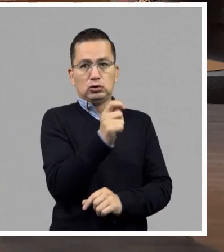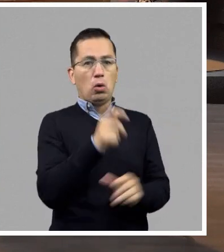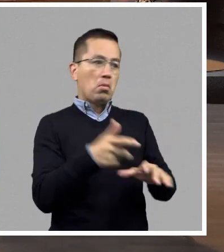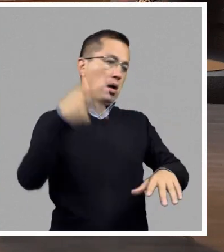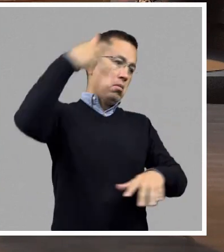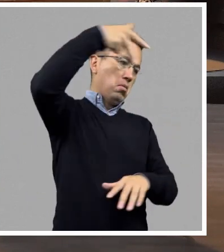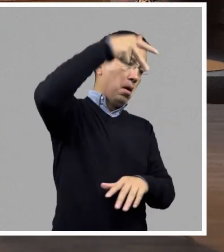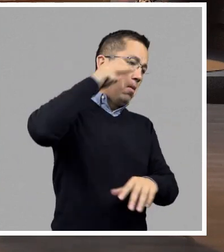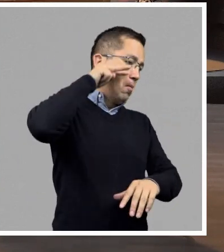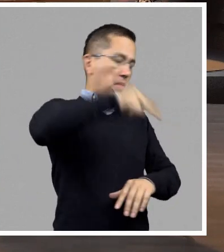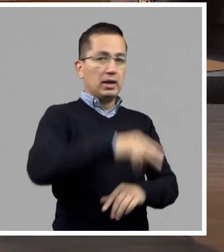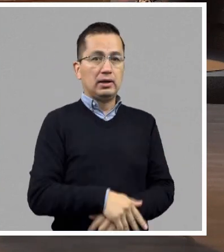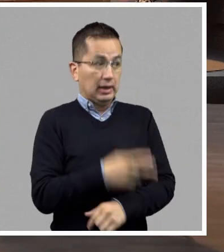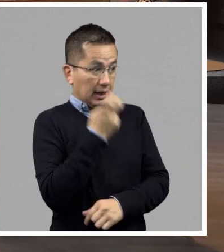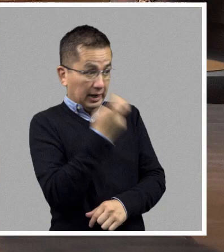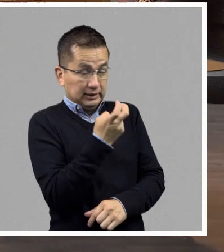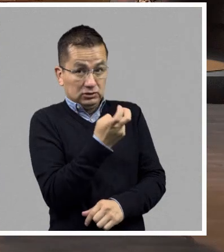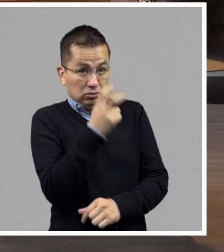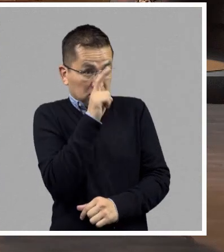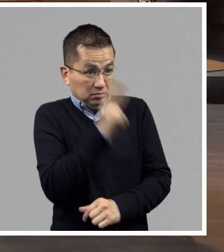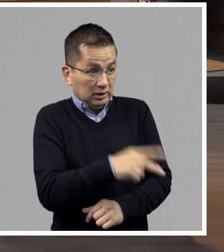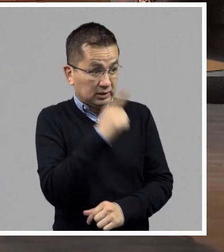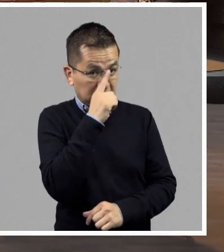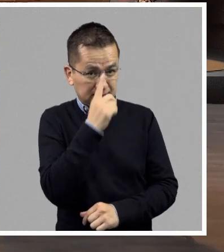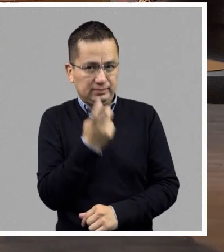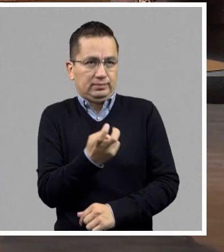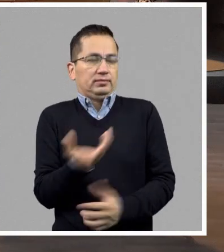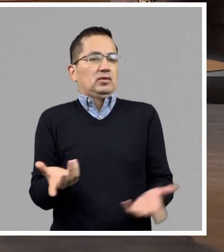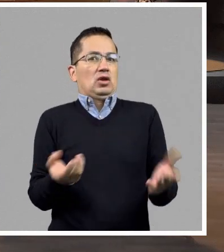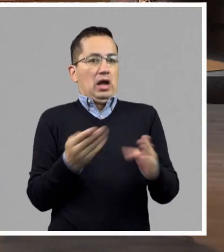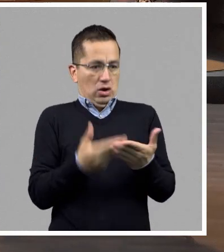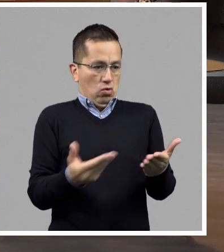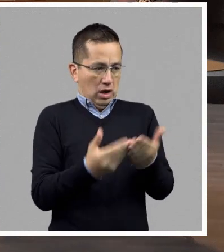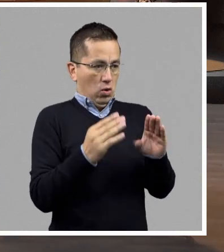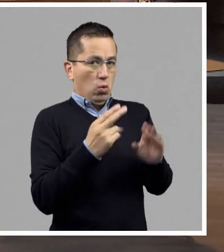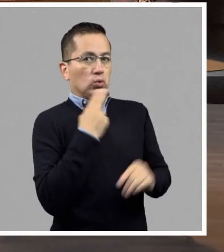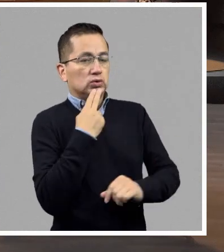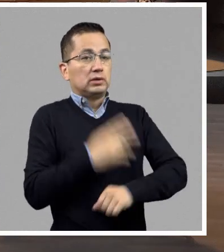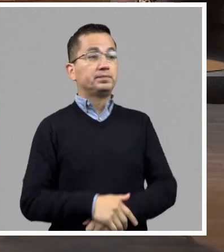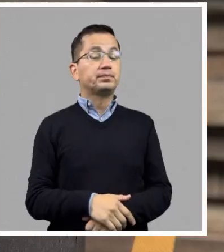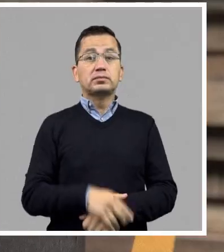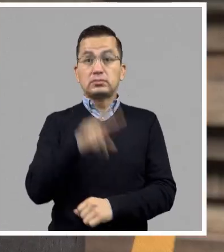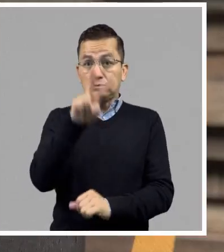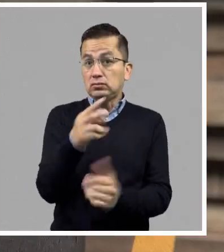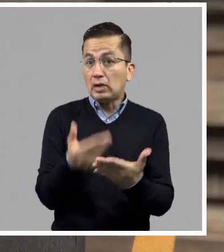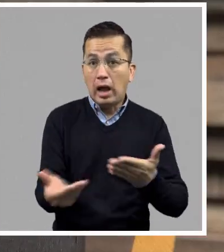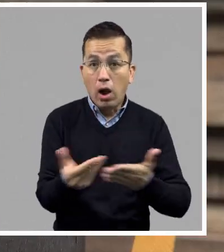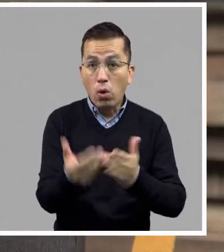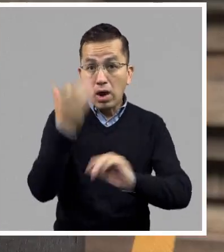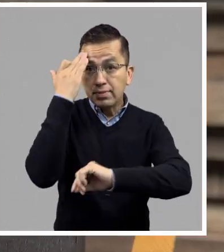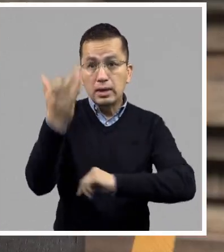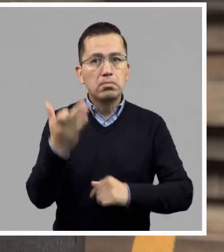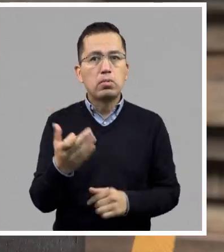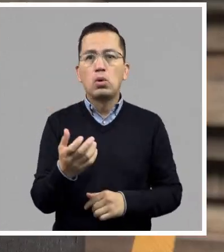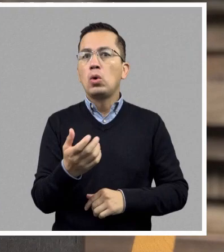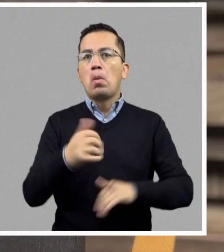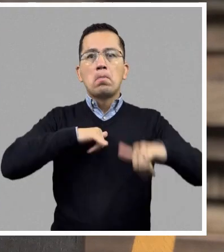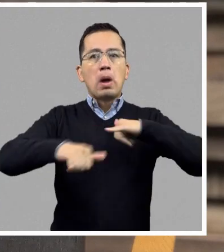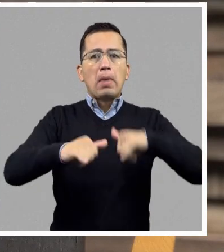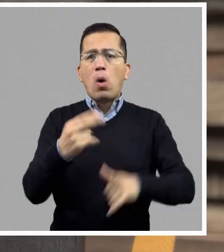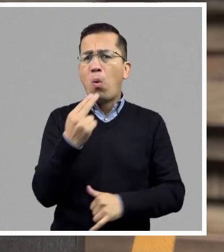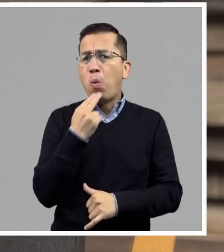desde arriba que puedes ver los mares eso no sé si si tanto o sea usamos más mapas que nunca todos tenemos mapas en el bolsillo